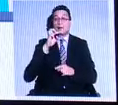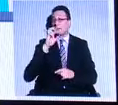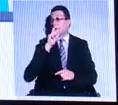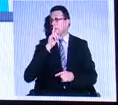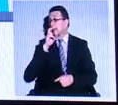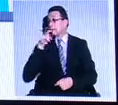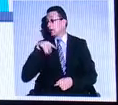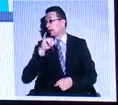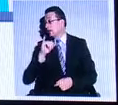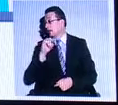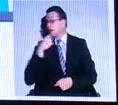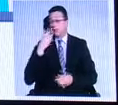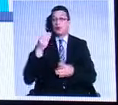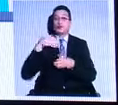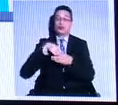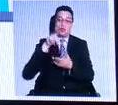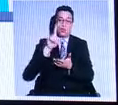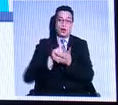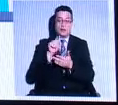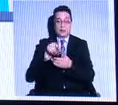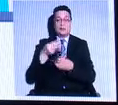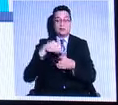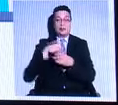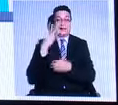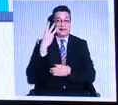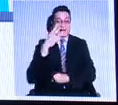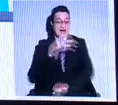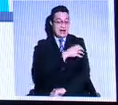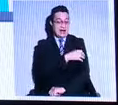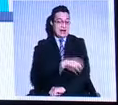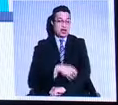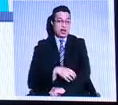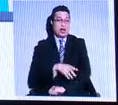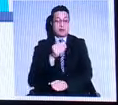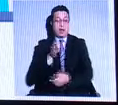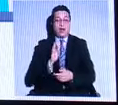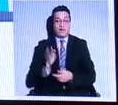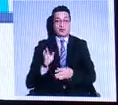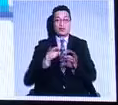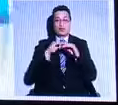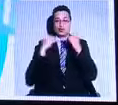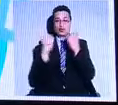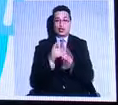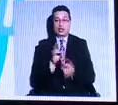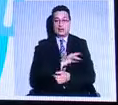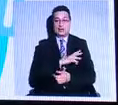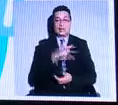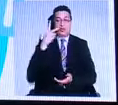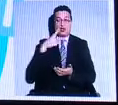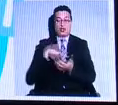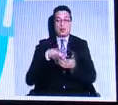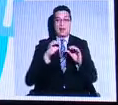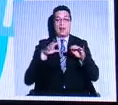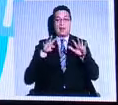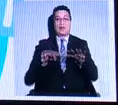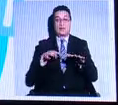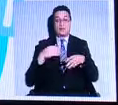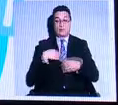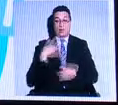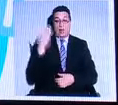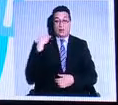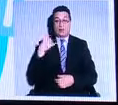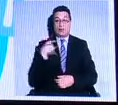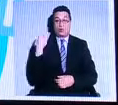que el 2018 se implementó con éxito en tres regiones para avanzar a gran parte del país este 2019. En mi época